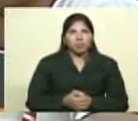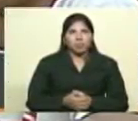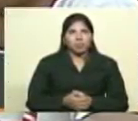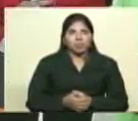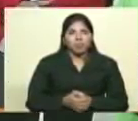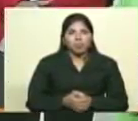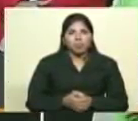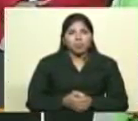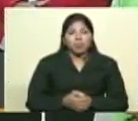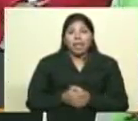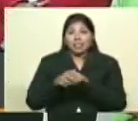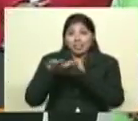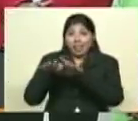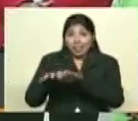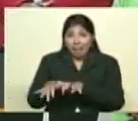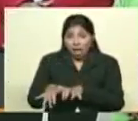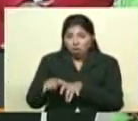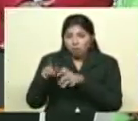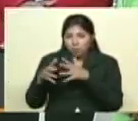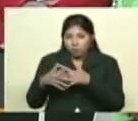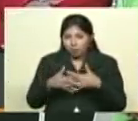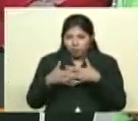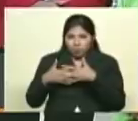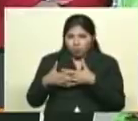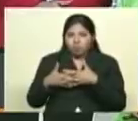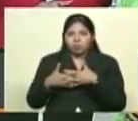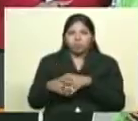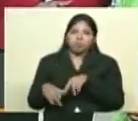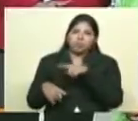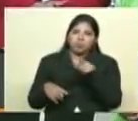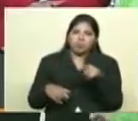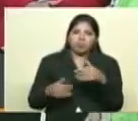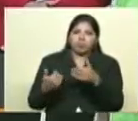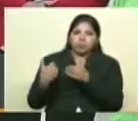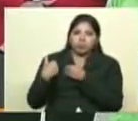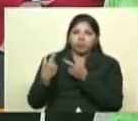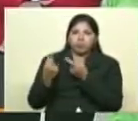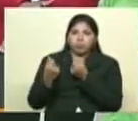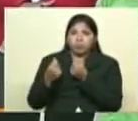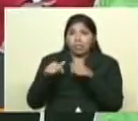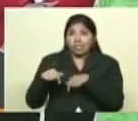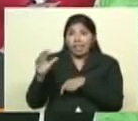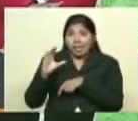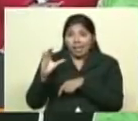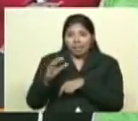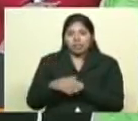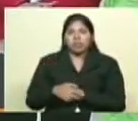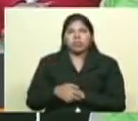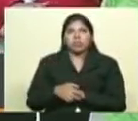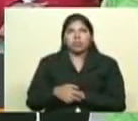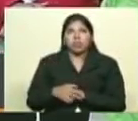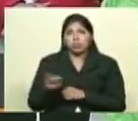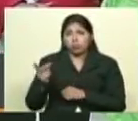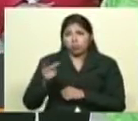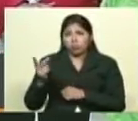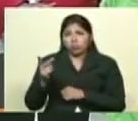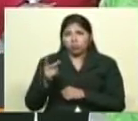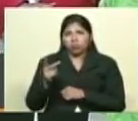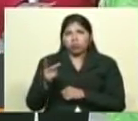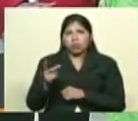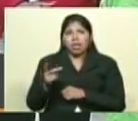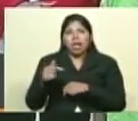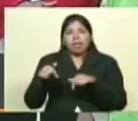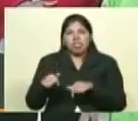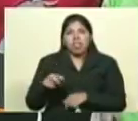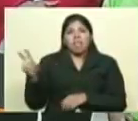Y el secretario de Estado de Estados Unidos y el encargado de negocios Robinson en Caracas declararon que en